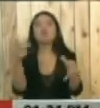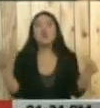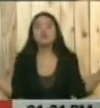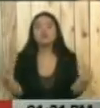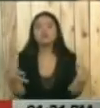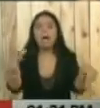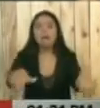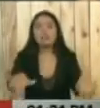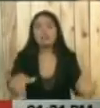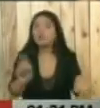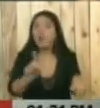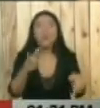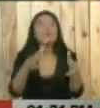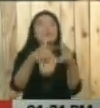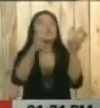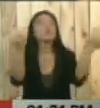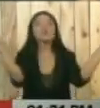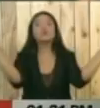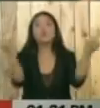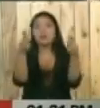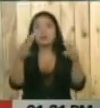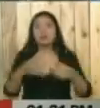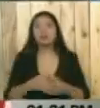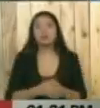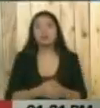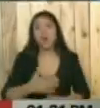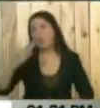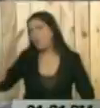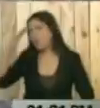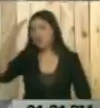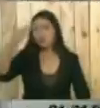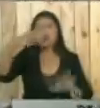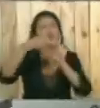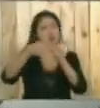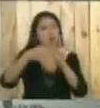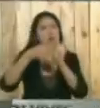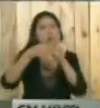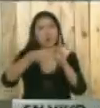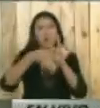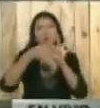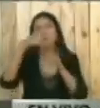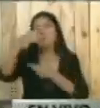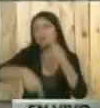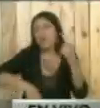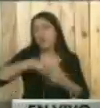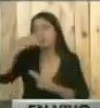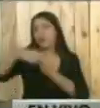ve, métanla para las gradas también. ¡Saludo solidario!